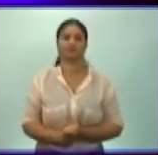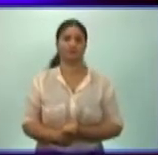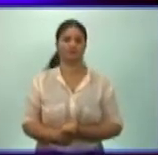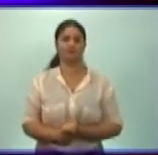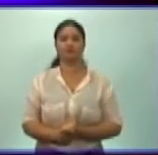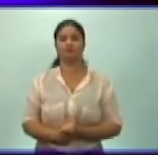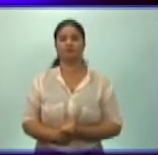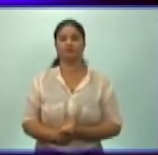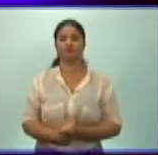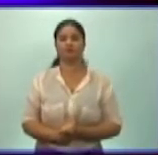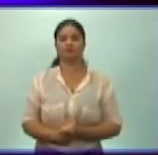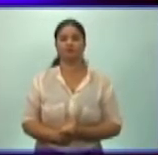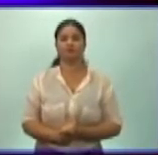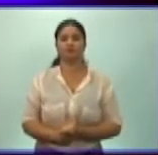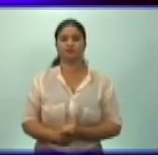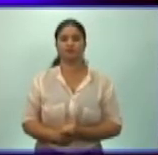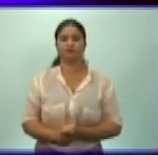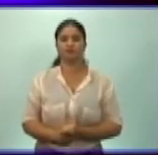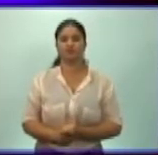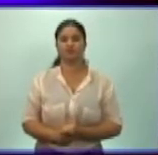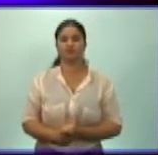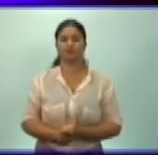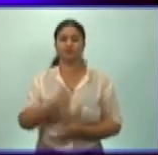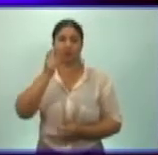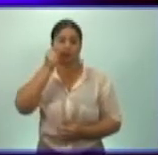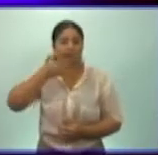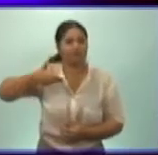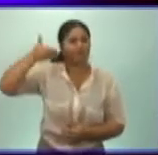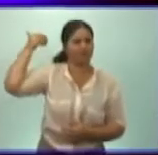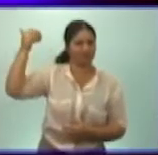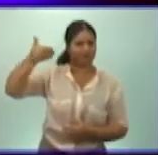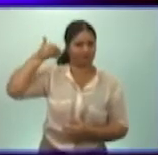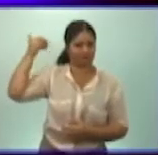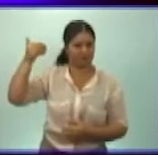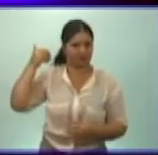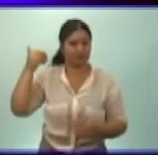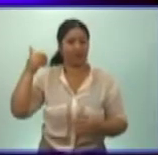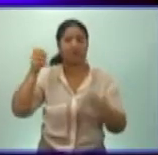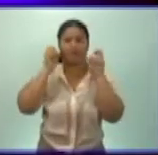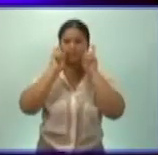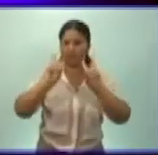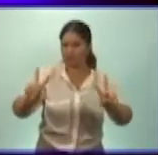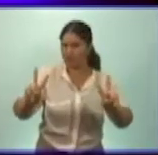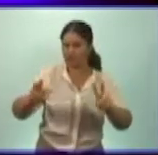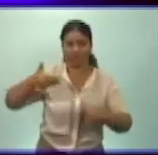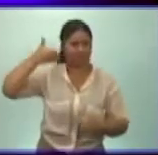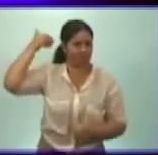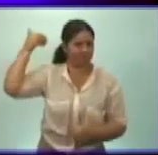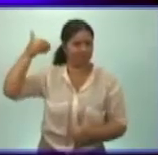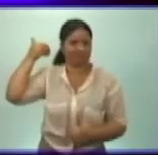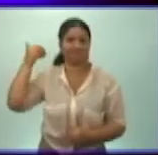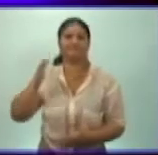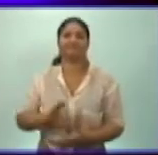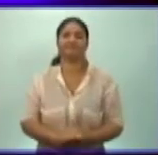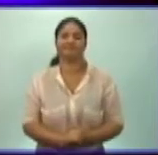año 1715 y que es el máximo ejemplo de la monarquía absoluta.